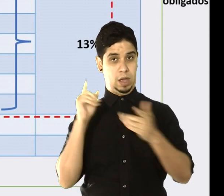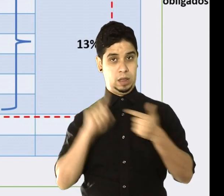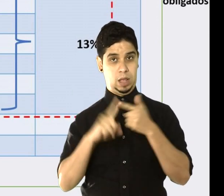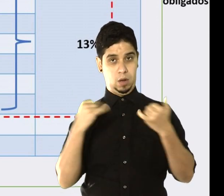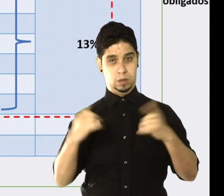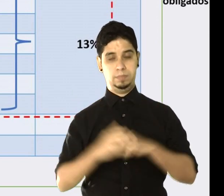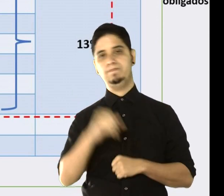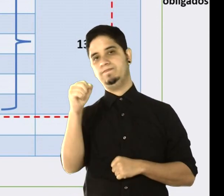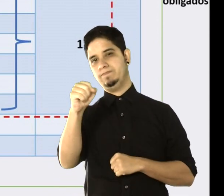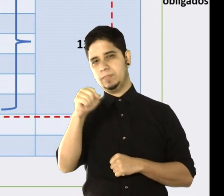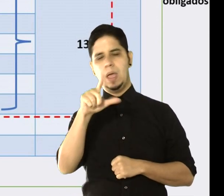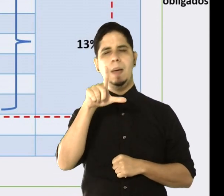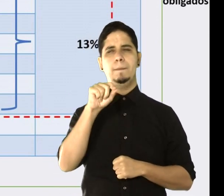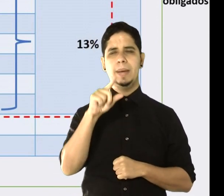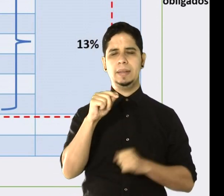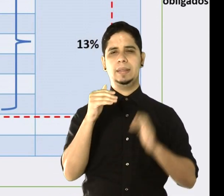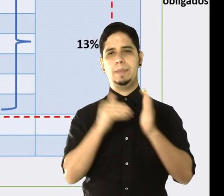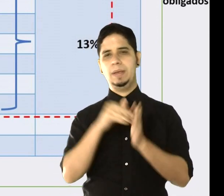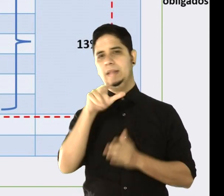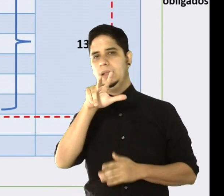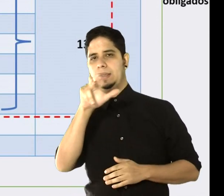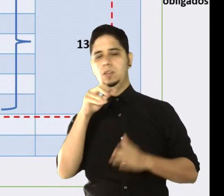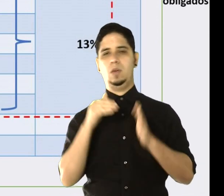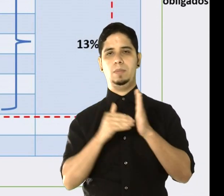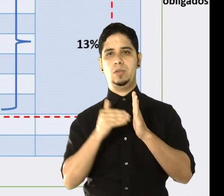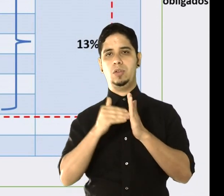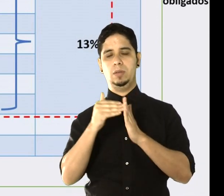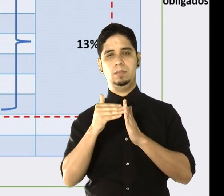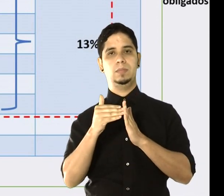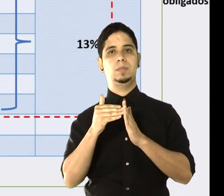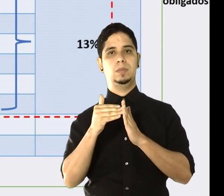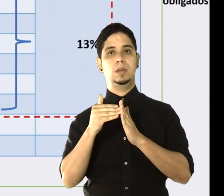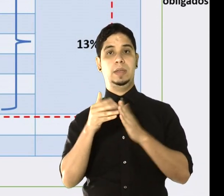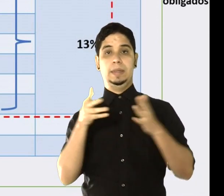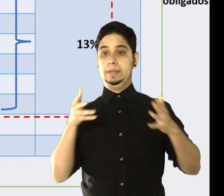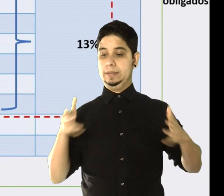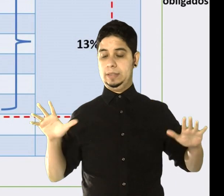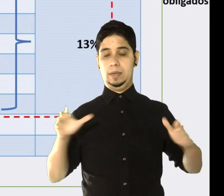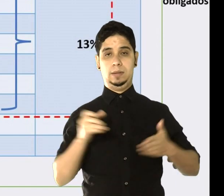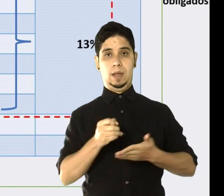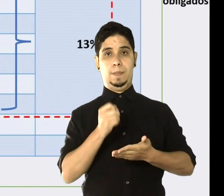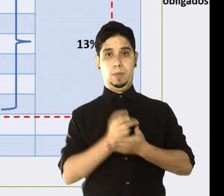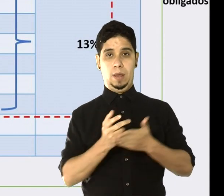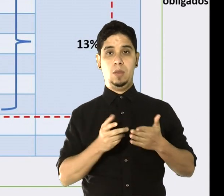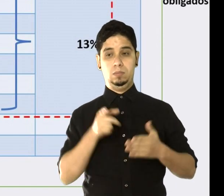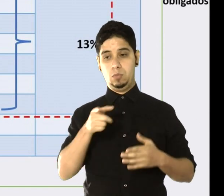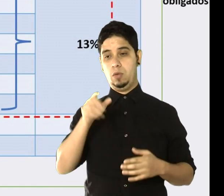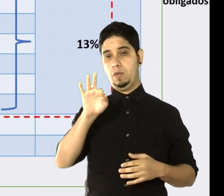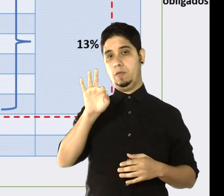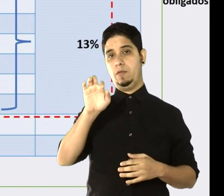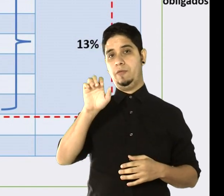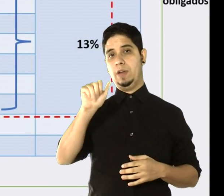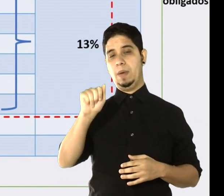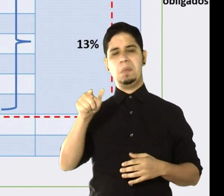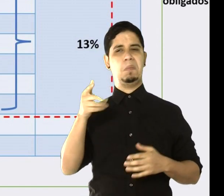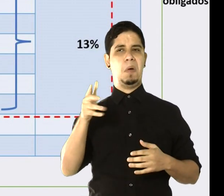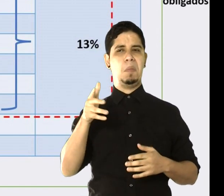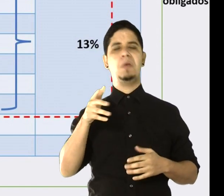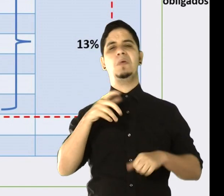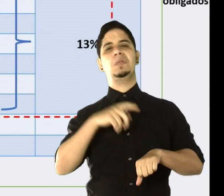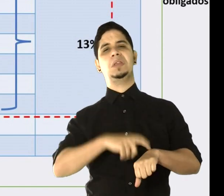casi 20.300 millones o 20.3 billones que están ya aprobados por FEMA en un poco más